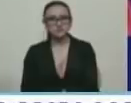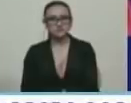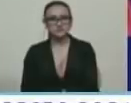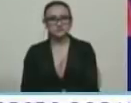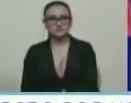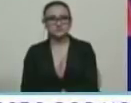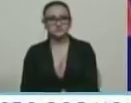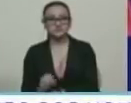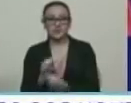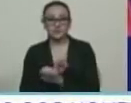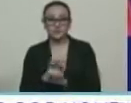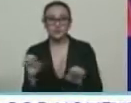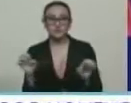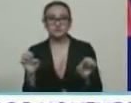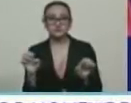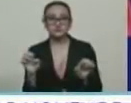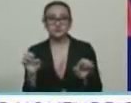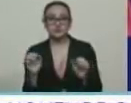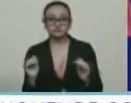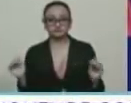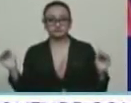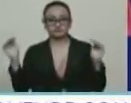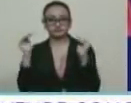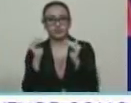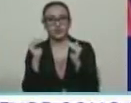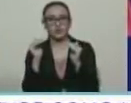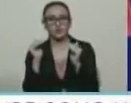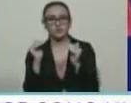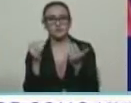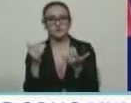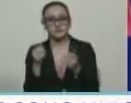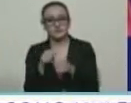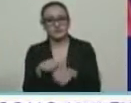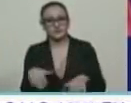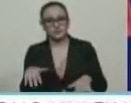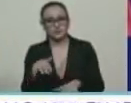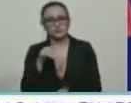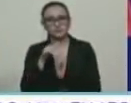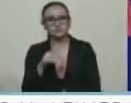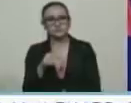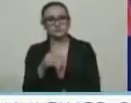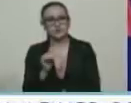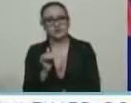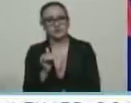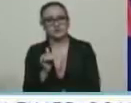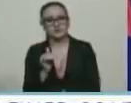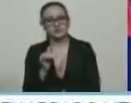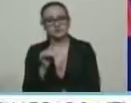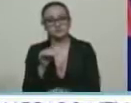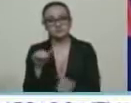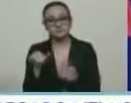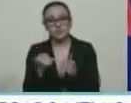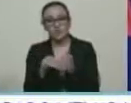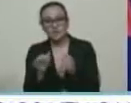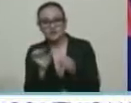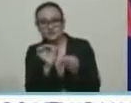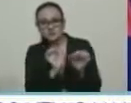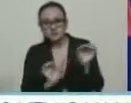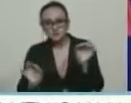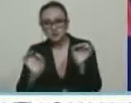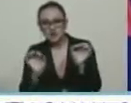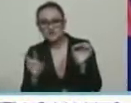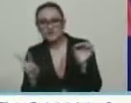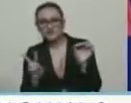la educación de alto nivel y con nuestra infraestructura y con nuestra posición geográfica,